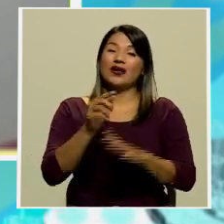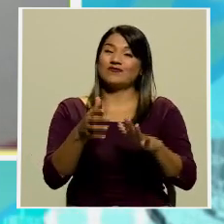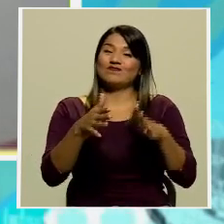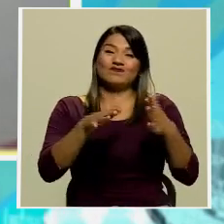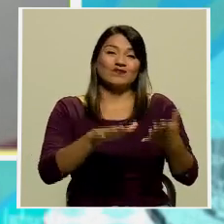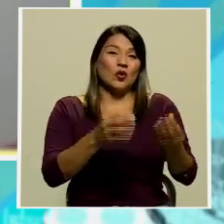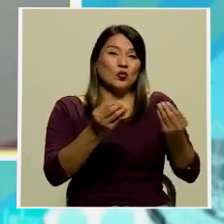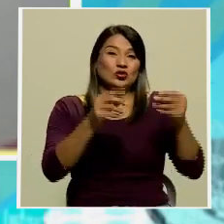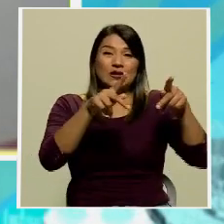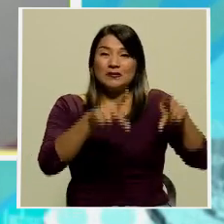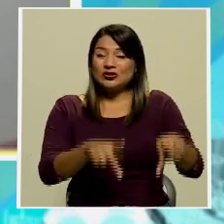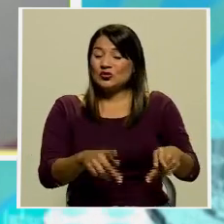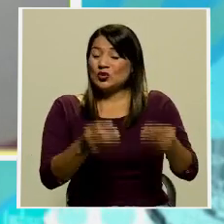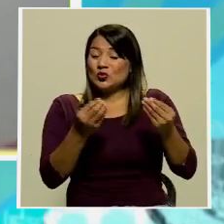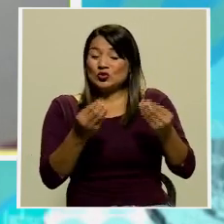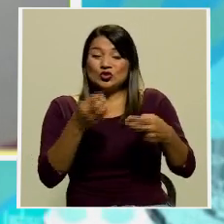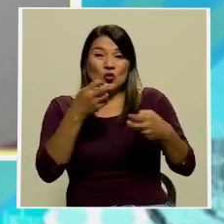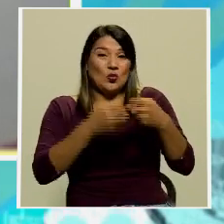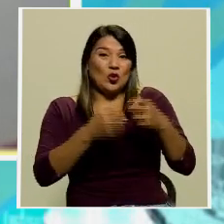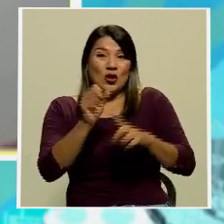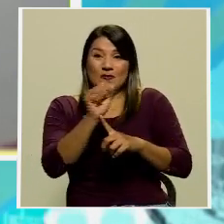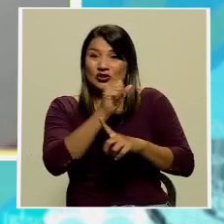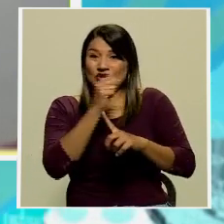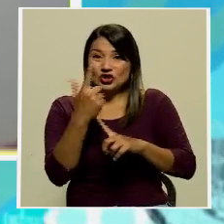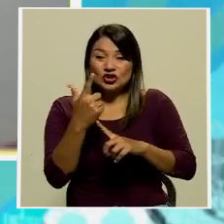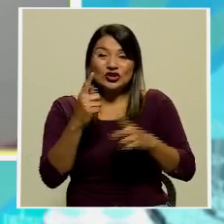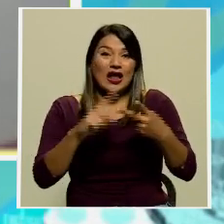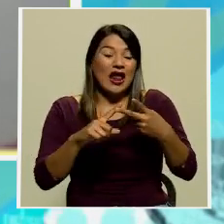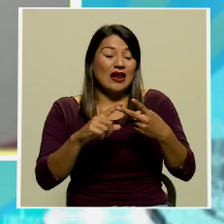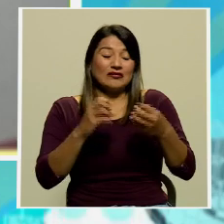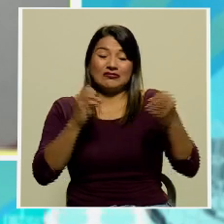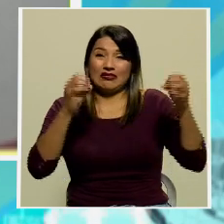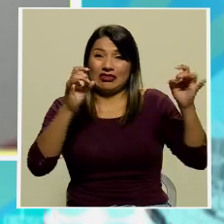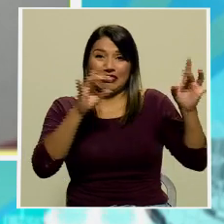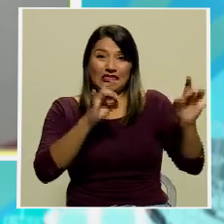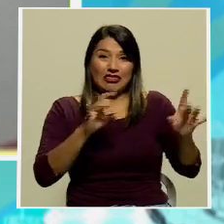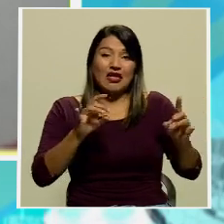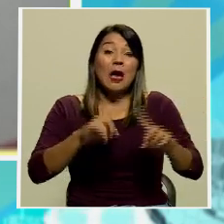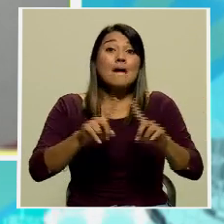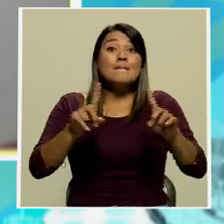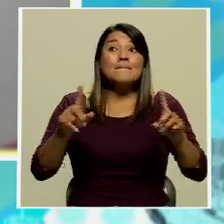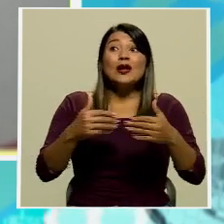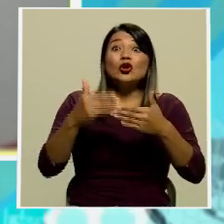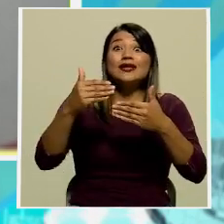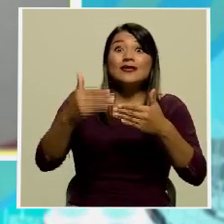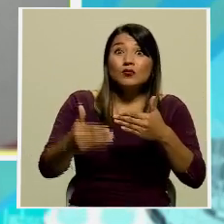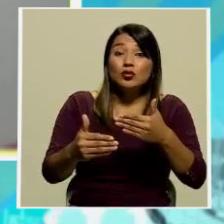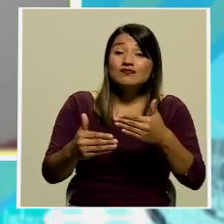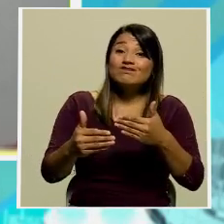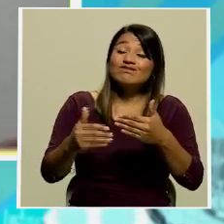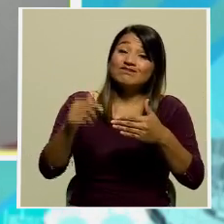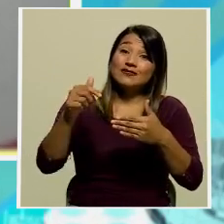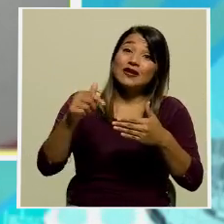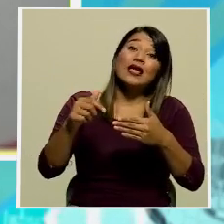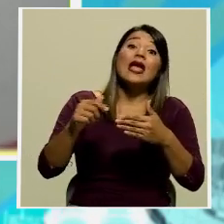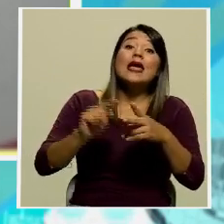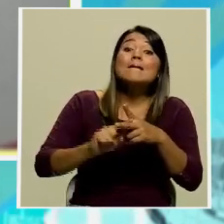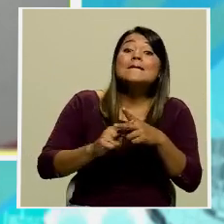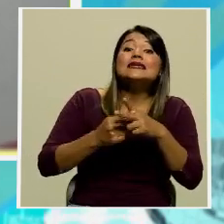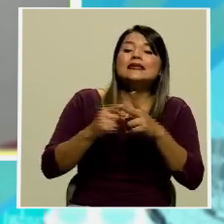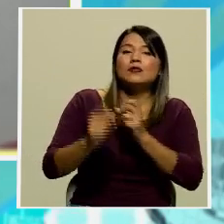con una gran crisis social y el estallido de la convertibilidad. Pero Argentina volvió al Fondo Monetario a principios